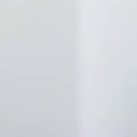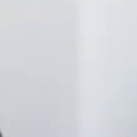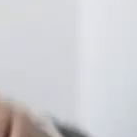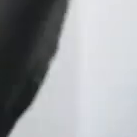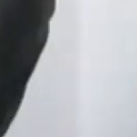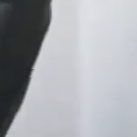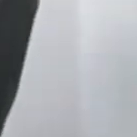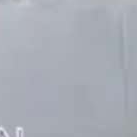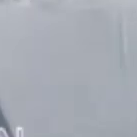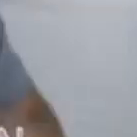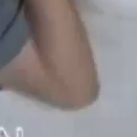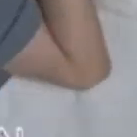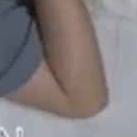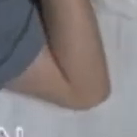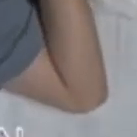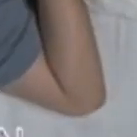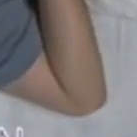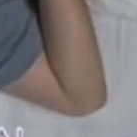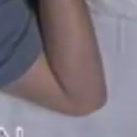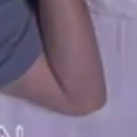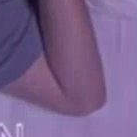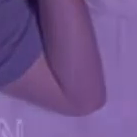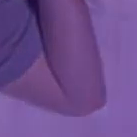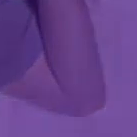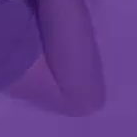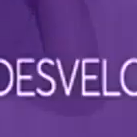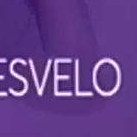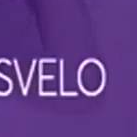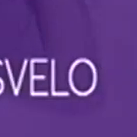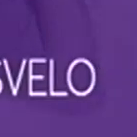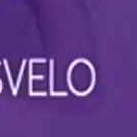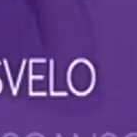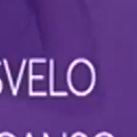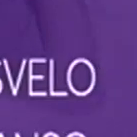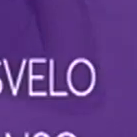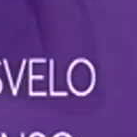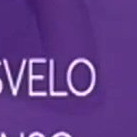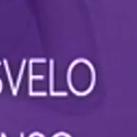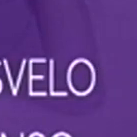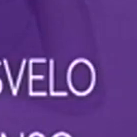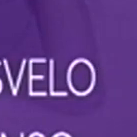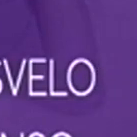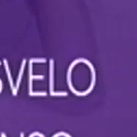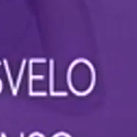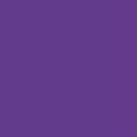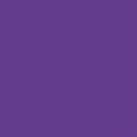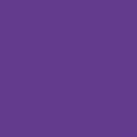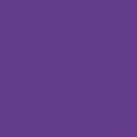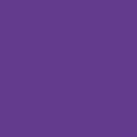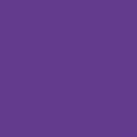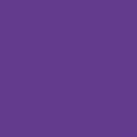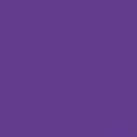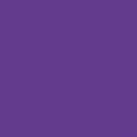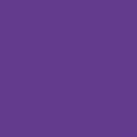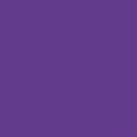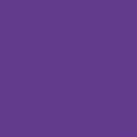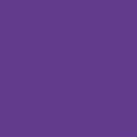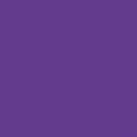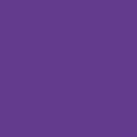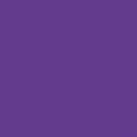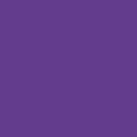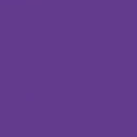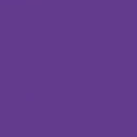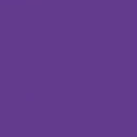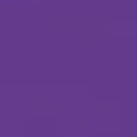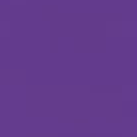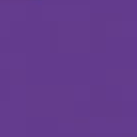Vives mejor, durmiendo bien. Menos desvelo, más descanso. Somnium, ahora en Gel